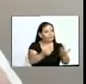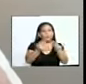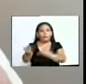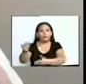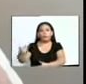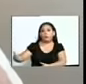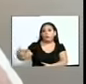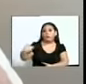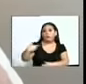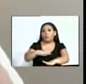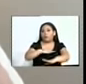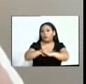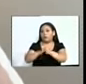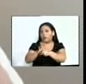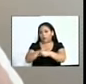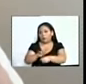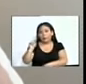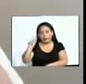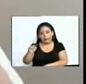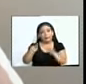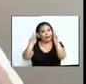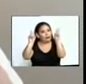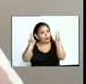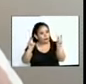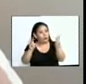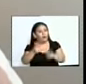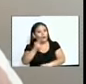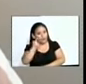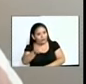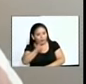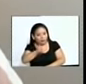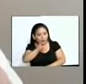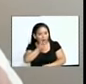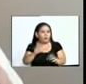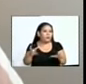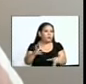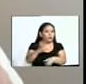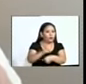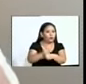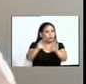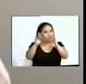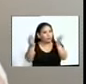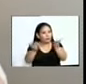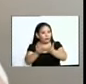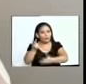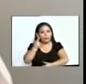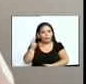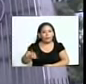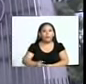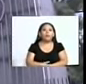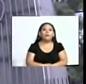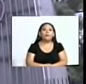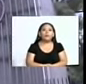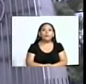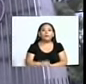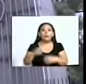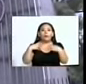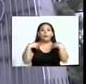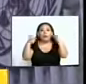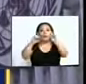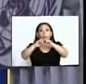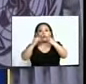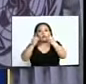el COVID-19. Los detalles de esta y otras informaciones internacionales en el siguiente resumen. La Organización